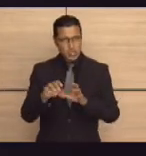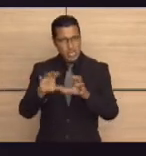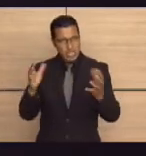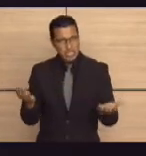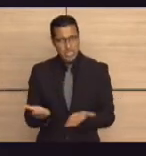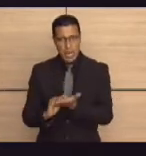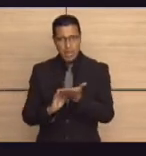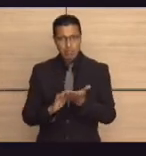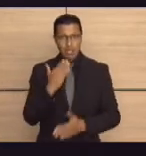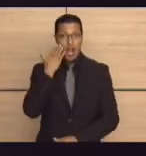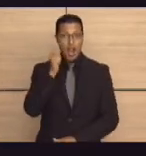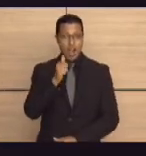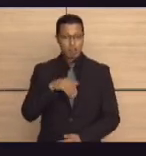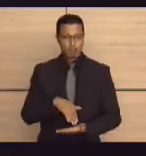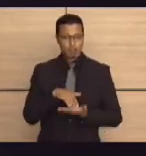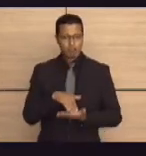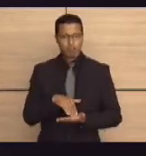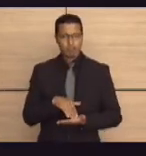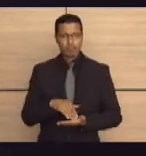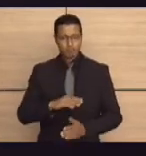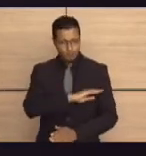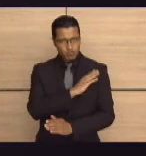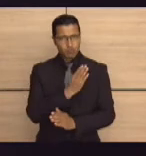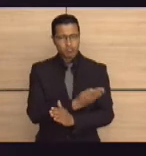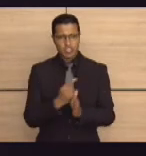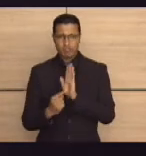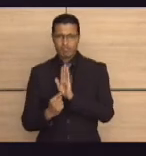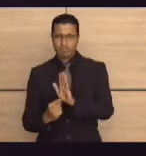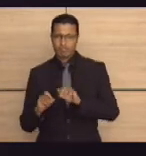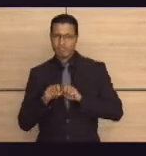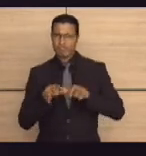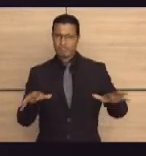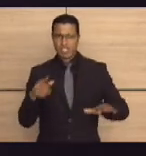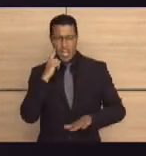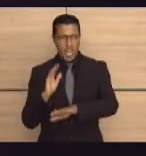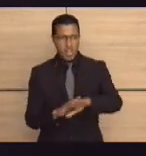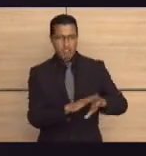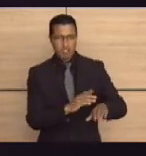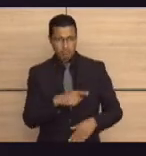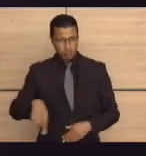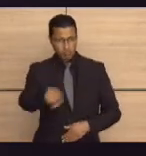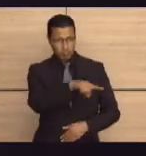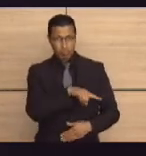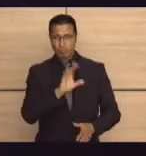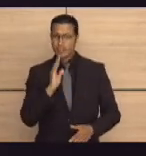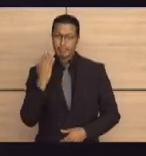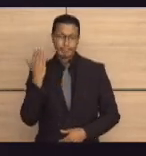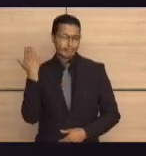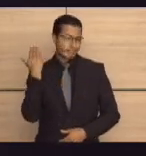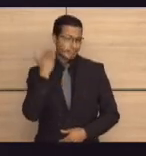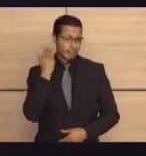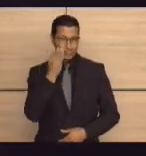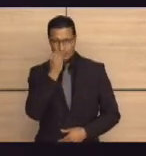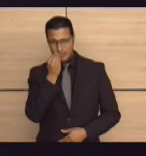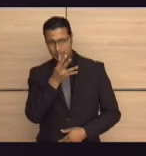atrevió a hablar de frente y a retar a los líderes del mundo. Les dijo: ustedes nos están fallando, pero